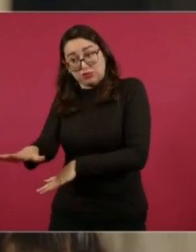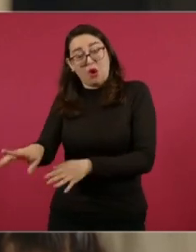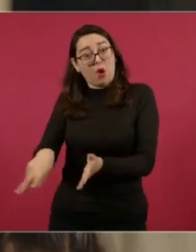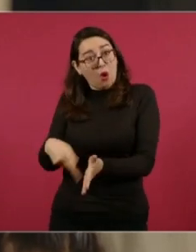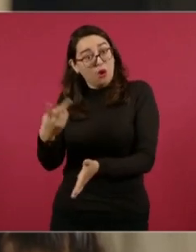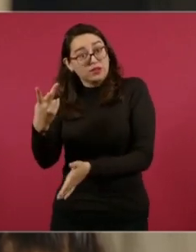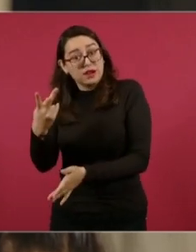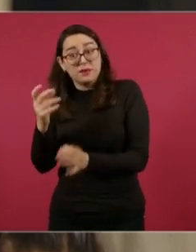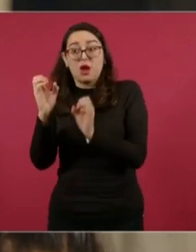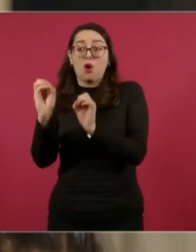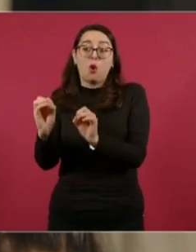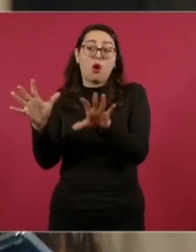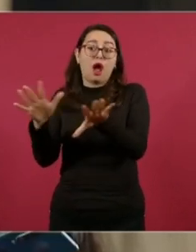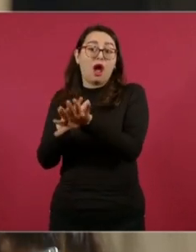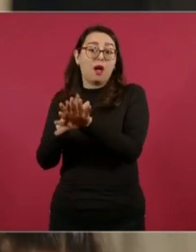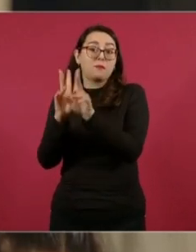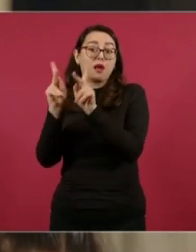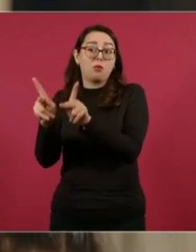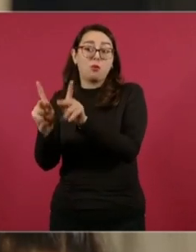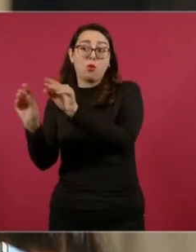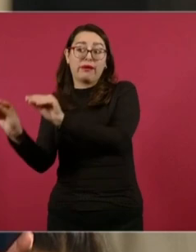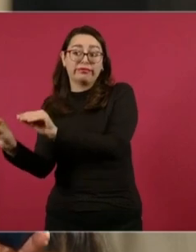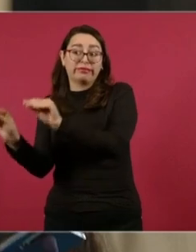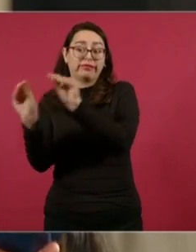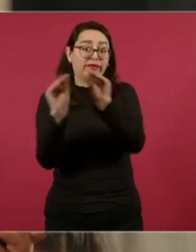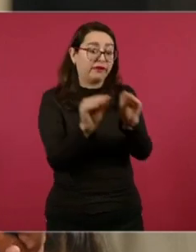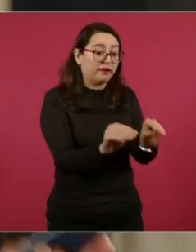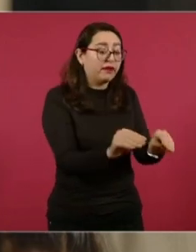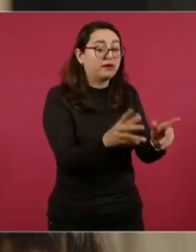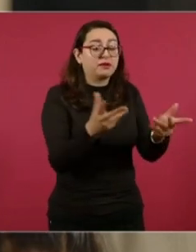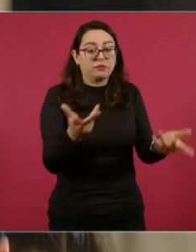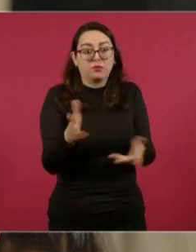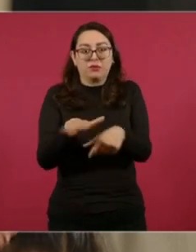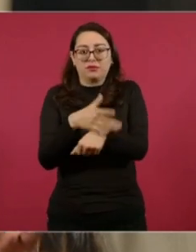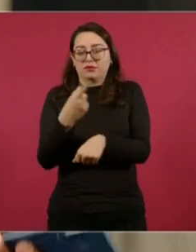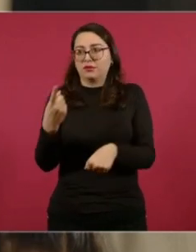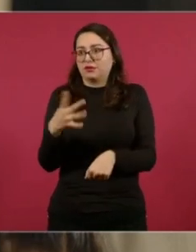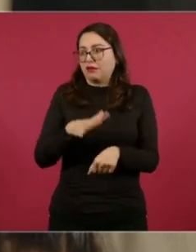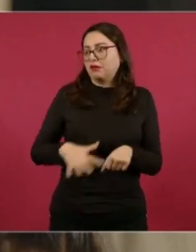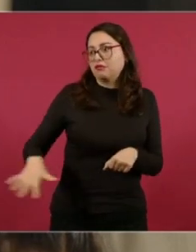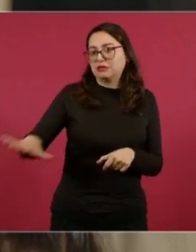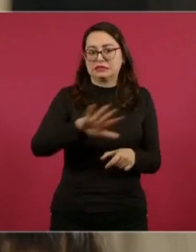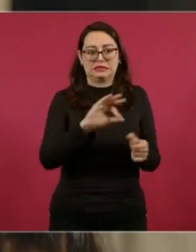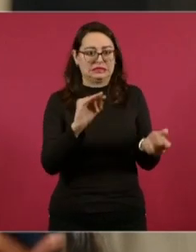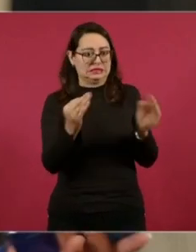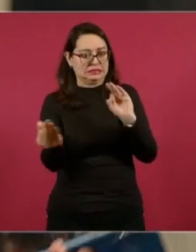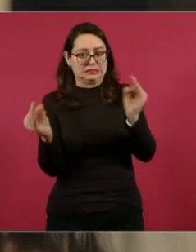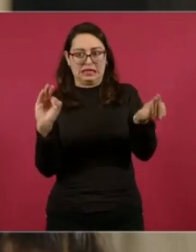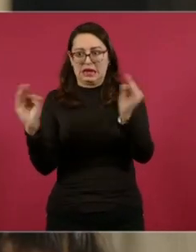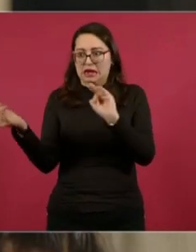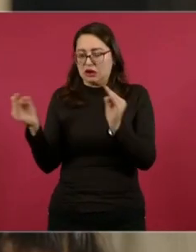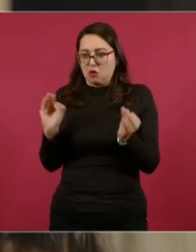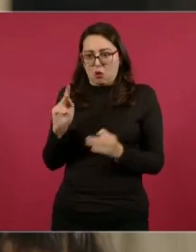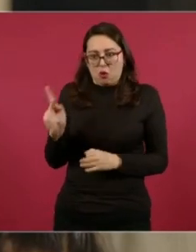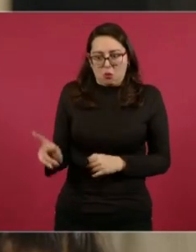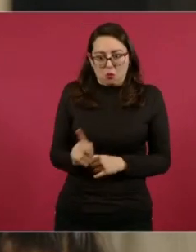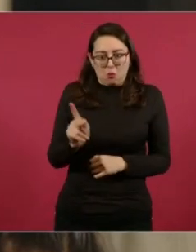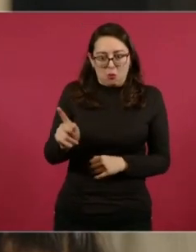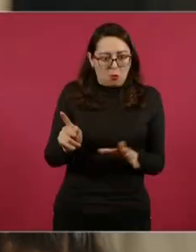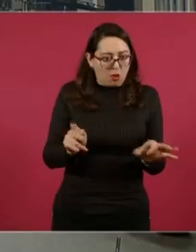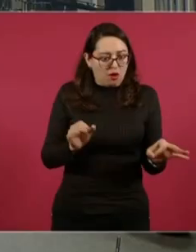ellos, esta comunidad de La Victoria, sino afecta a Sueta, afecta a Tuxtepec, afecta a Loma Bonita y a todas estas comunidades de la